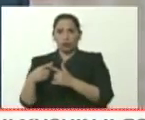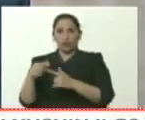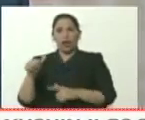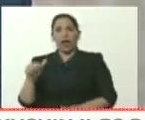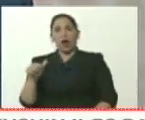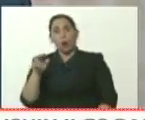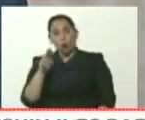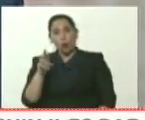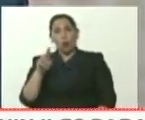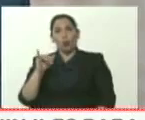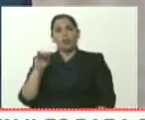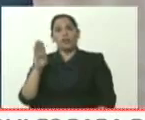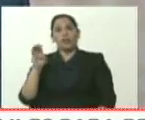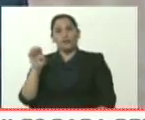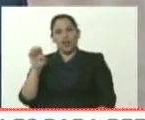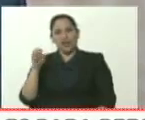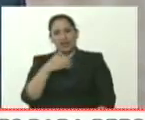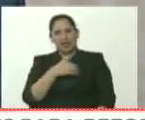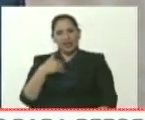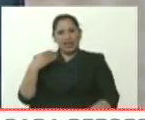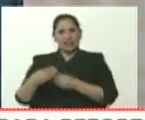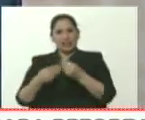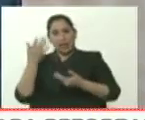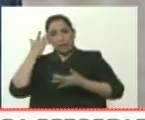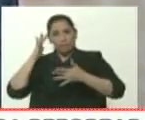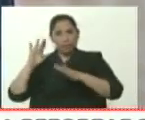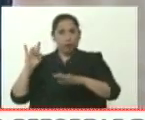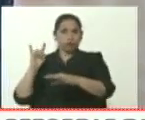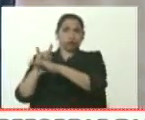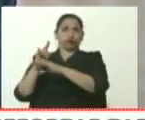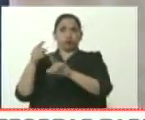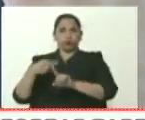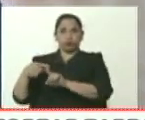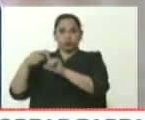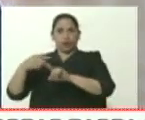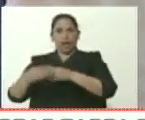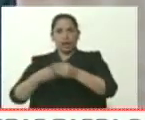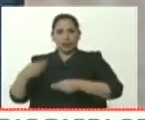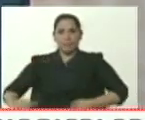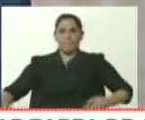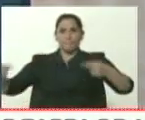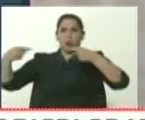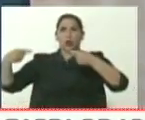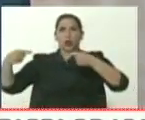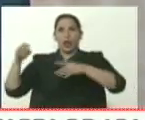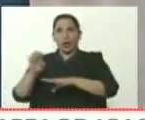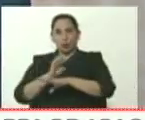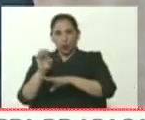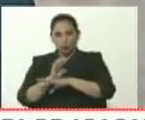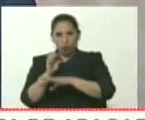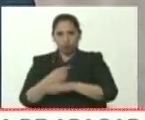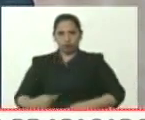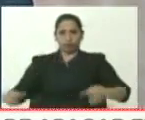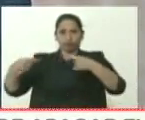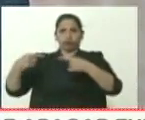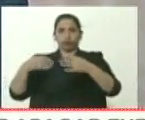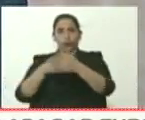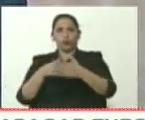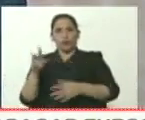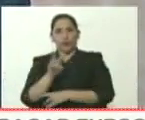Vélez, por procurar, a través de falsos positivos, una guerra con Ecuador, una guerra contra